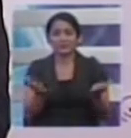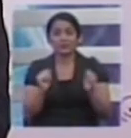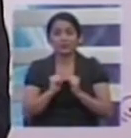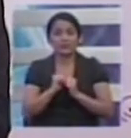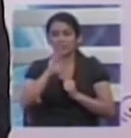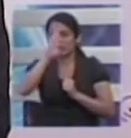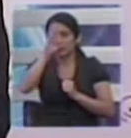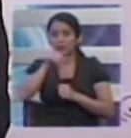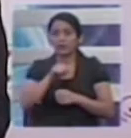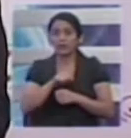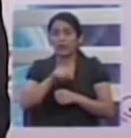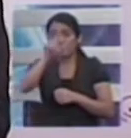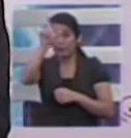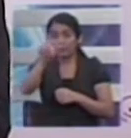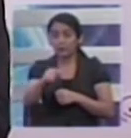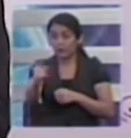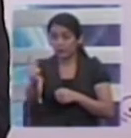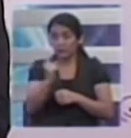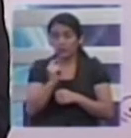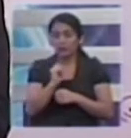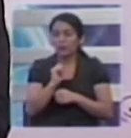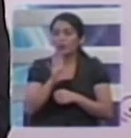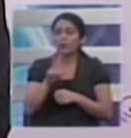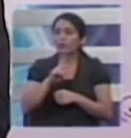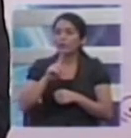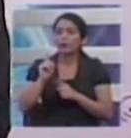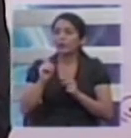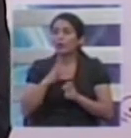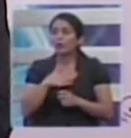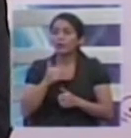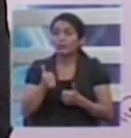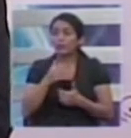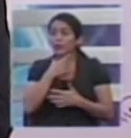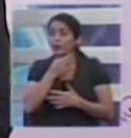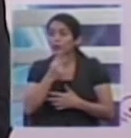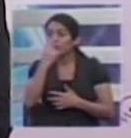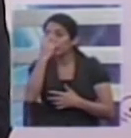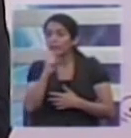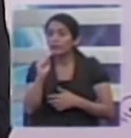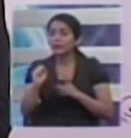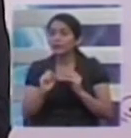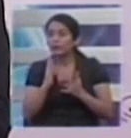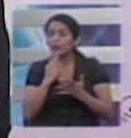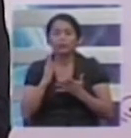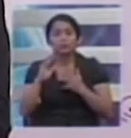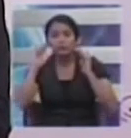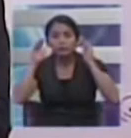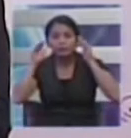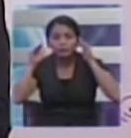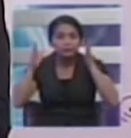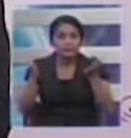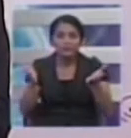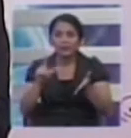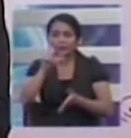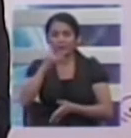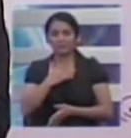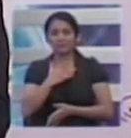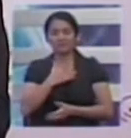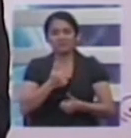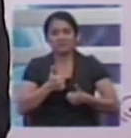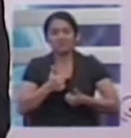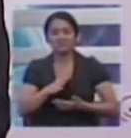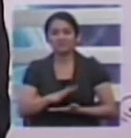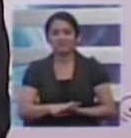la experiencia que vive cada uno de nuestros huéspedes. Hoy por hoy, eso es lo que uno tiene que hacer, vivir al cliente, ¿no? Una